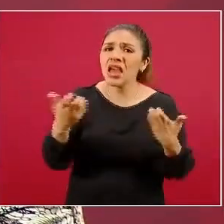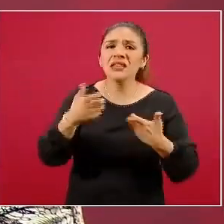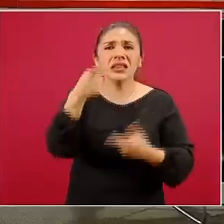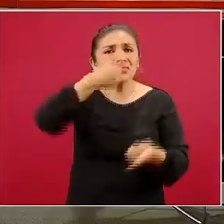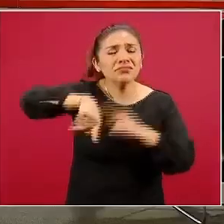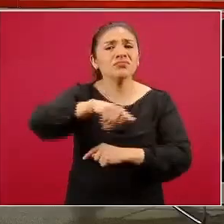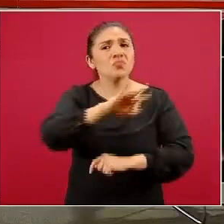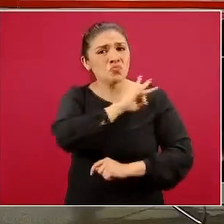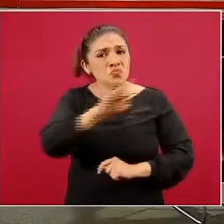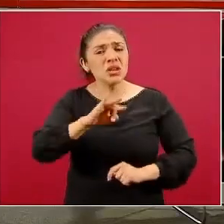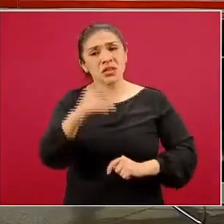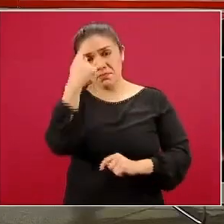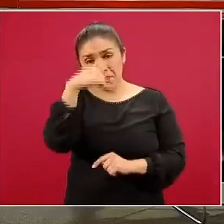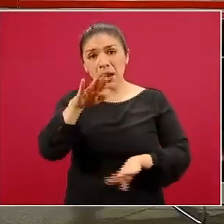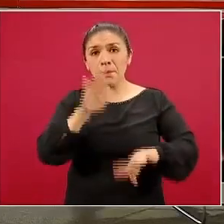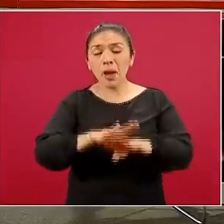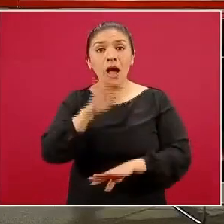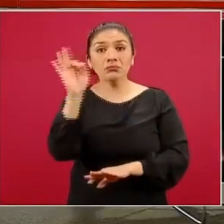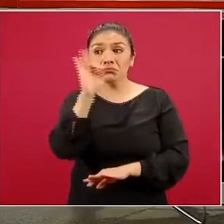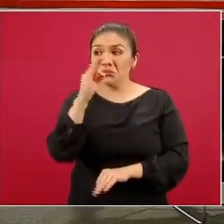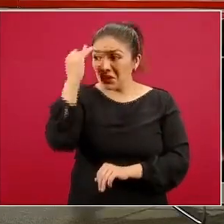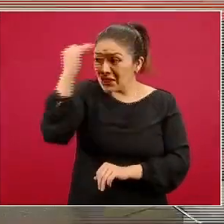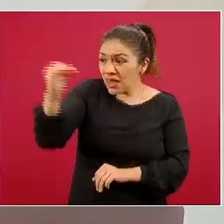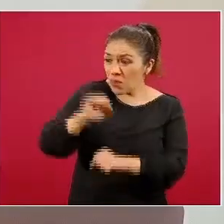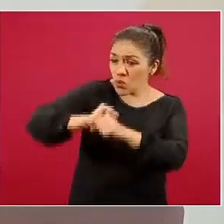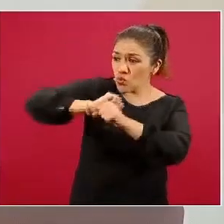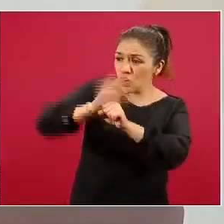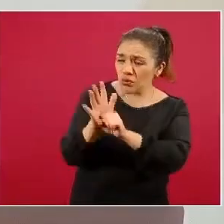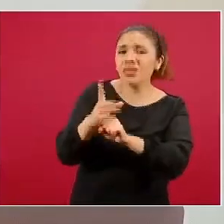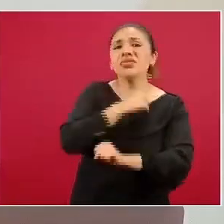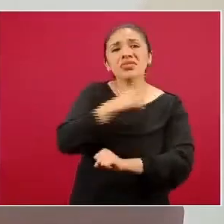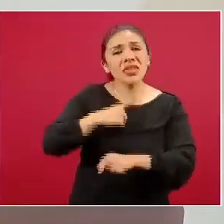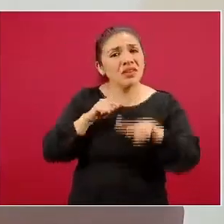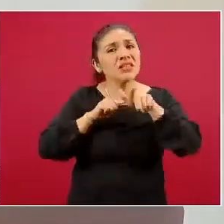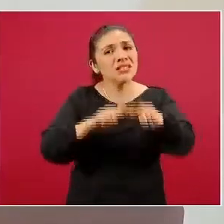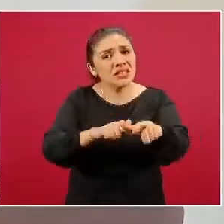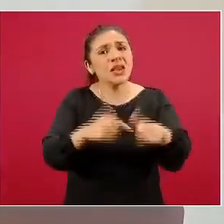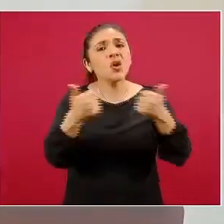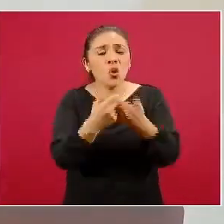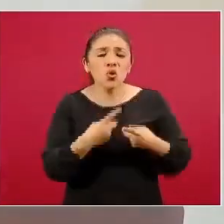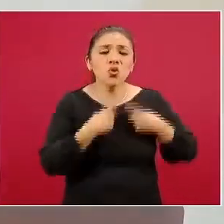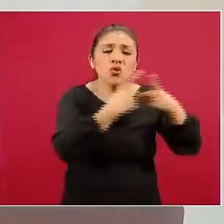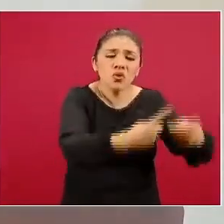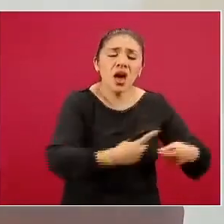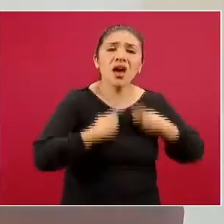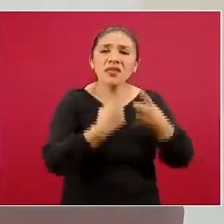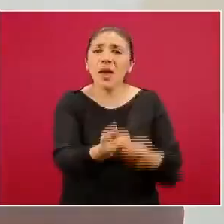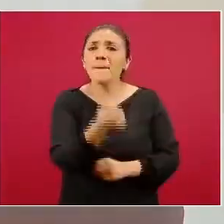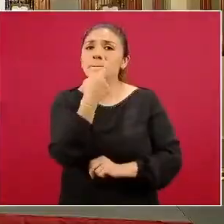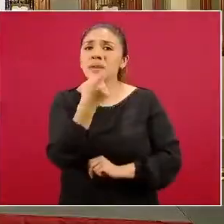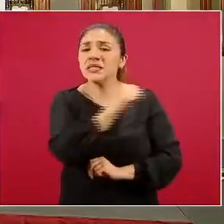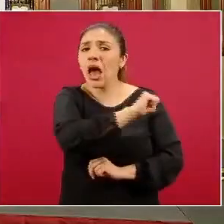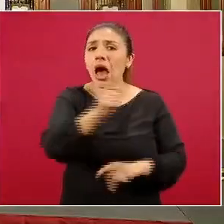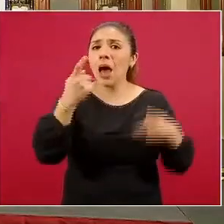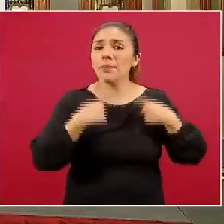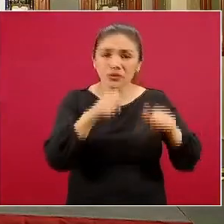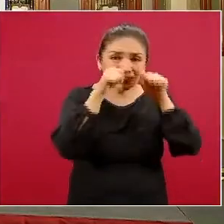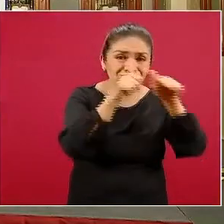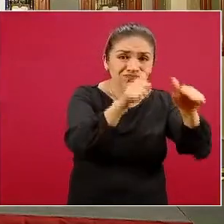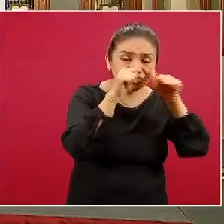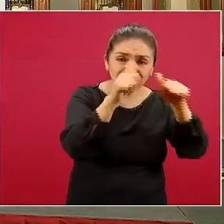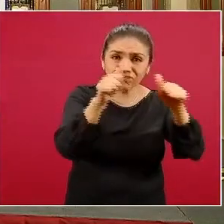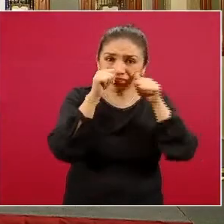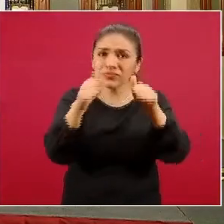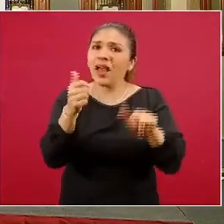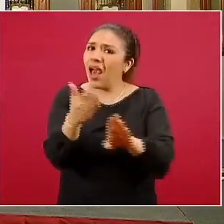lo posible para, durante la pandemia, se continuaran con estas cadenas de suministro, se garantizara la atención